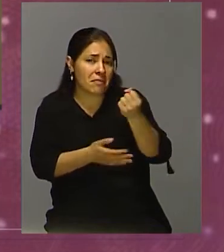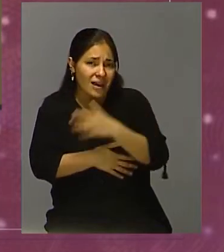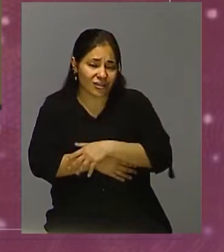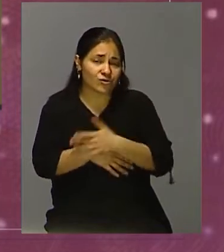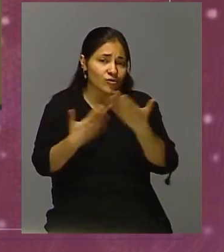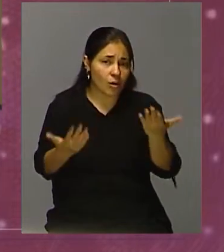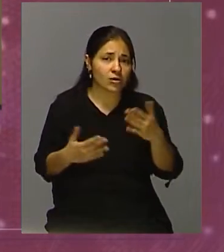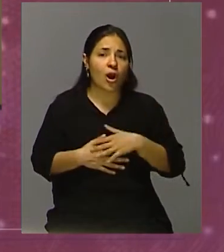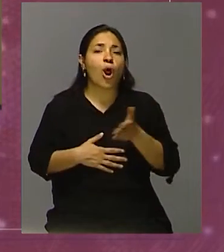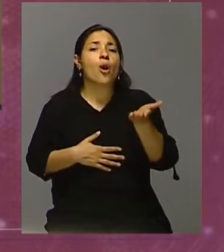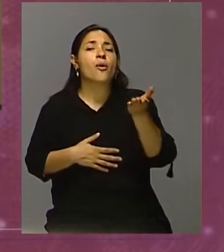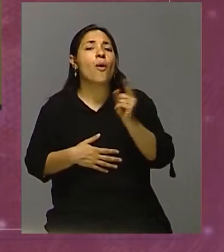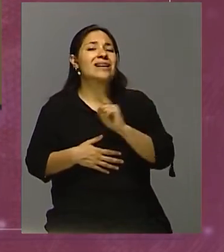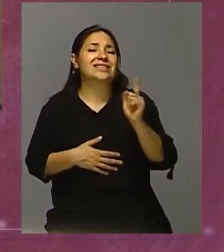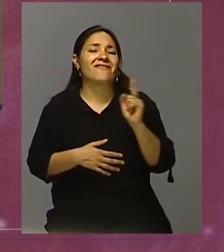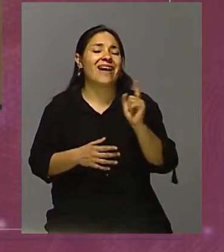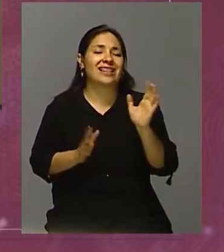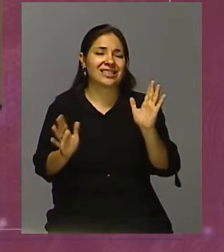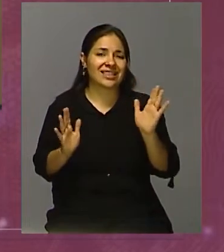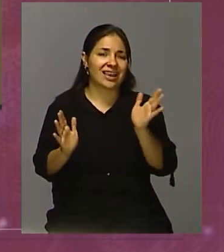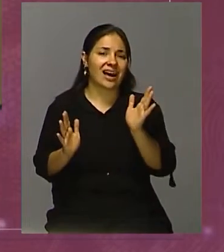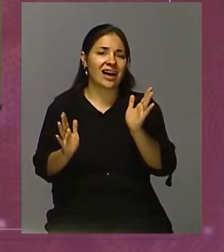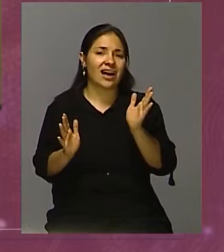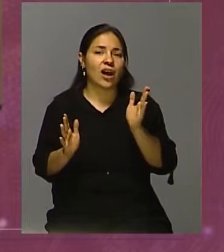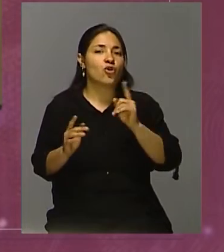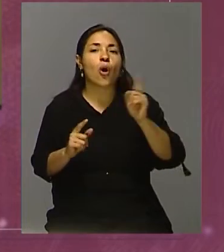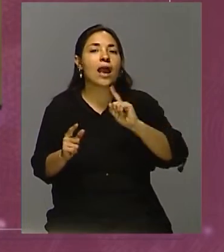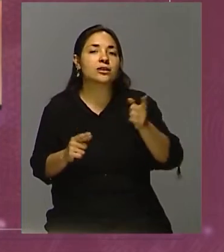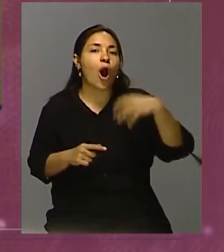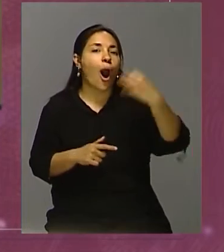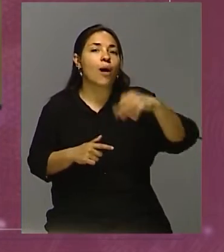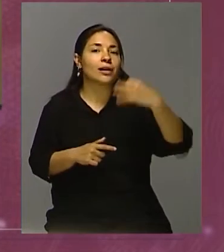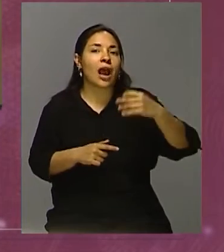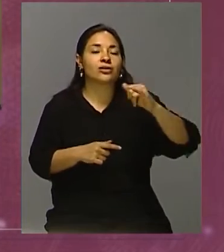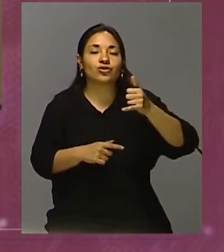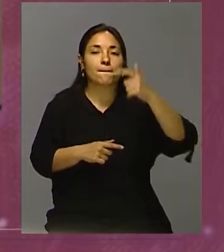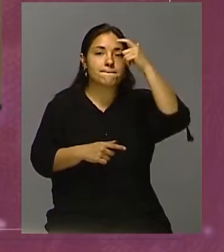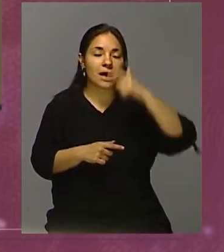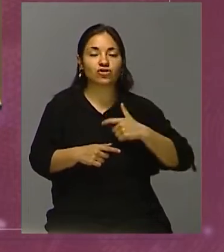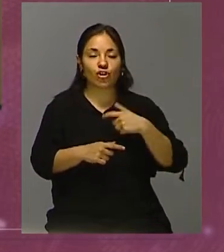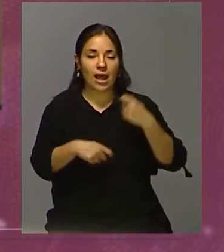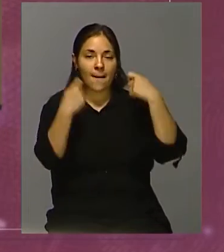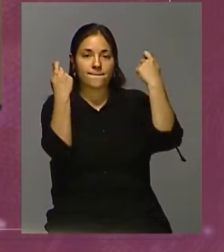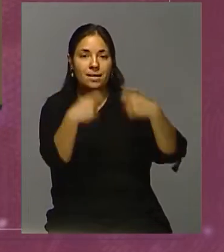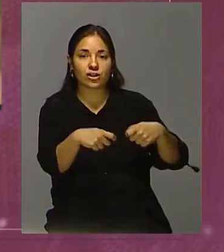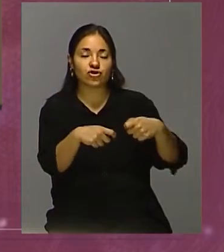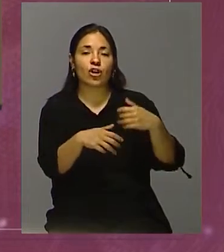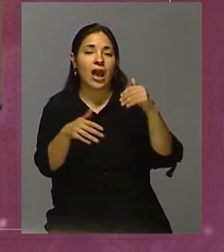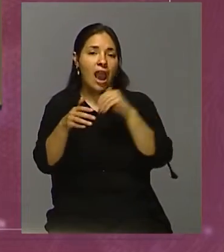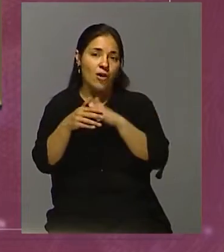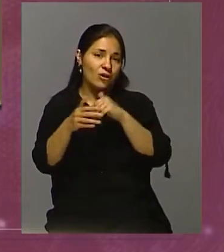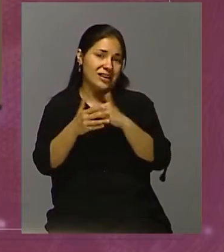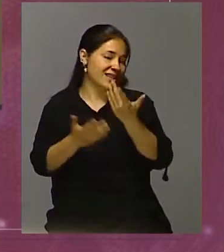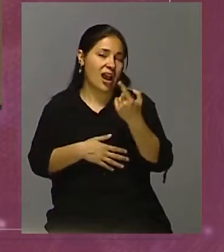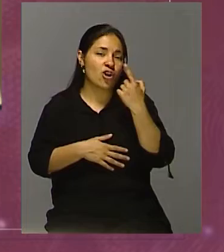falta, no hace falta, no es necesario, no es un requisito para el inversor minorista, el inversor, el ahorrista que todos